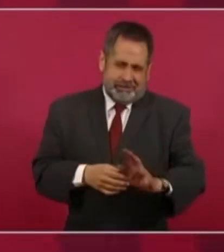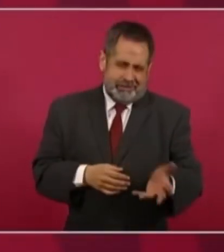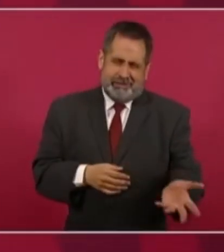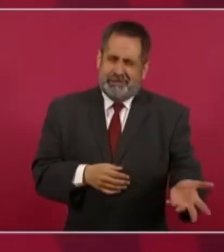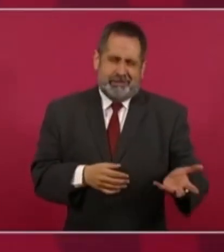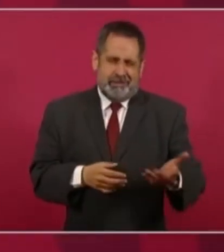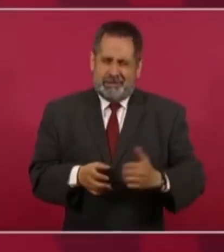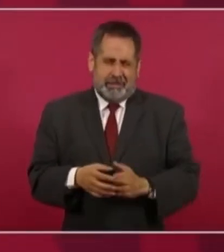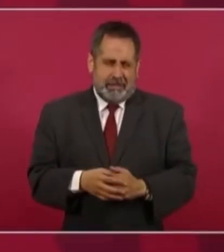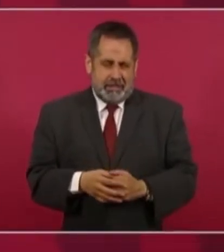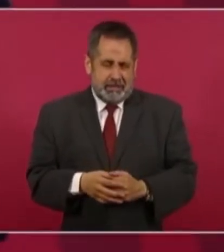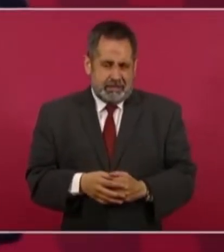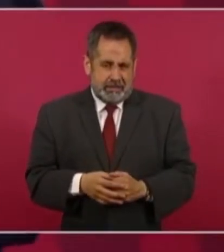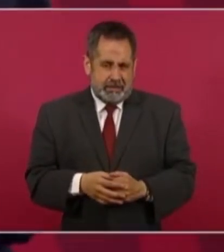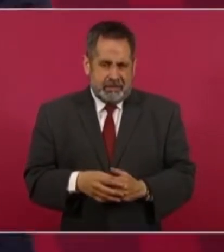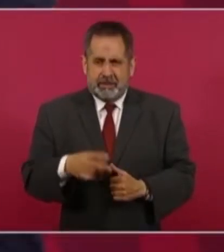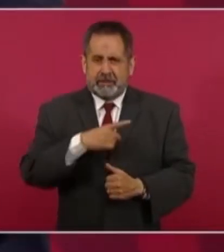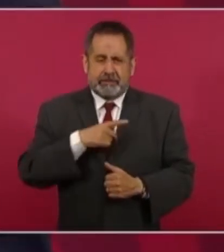diciendo,